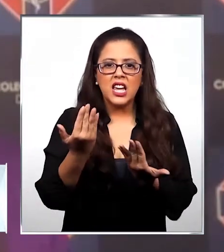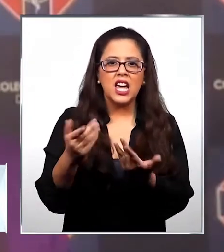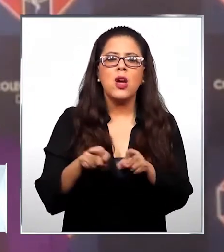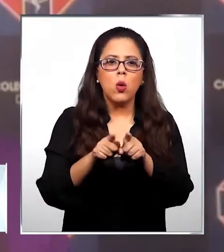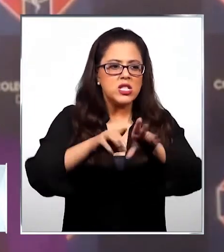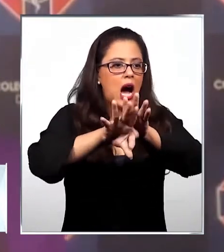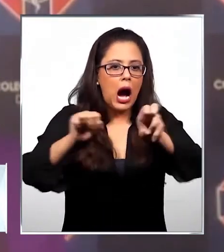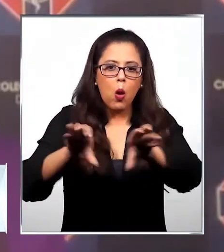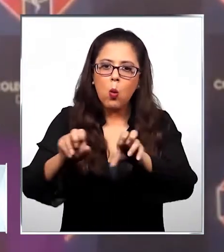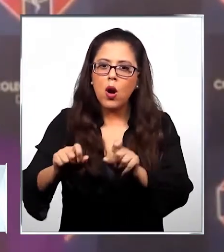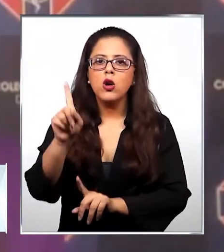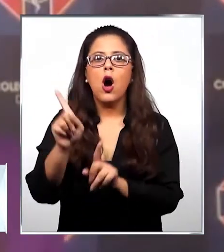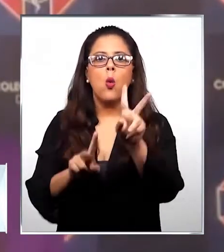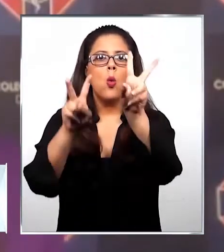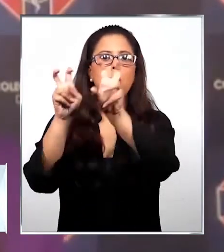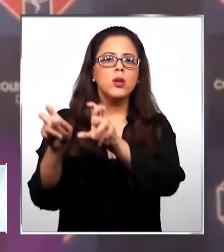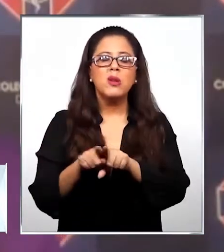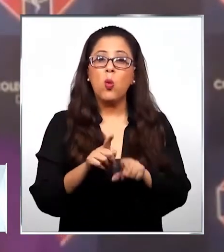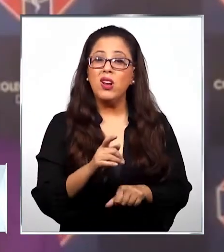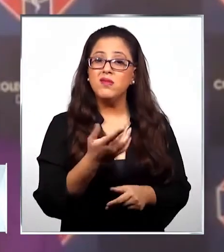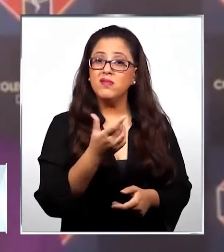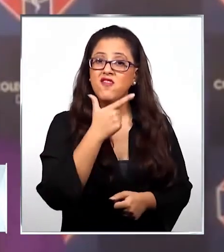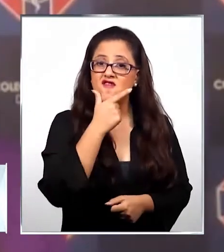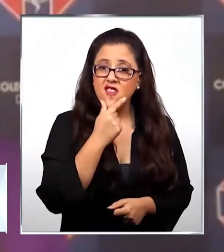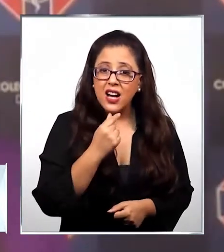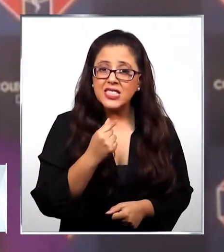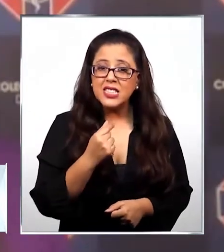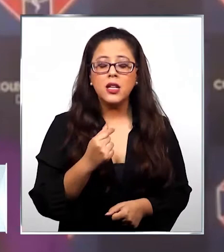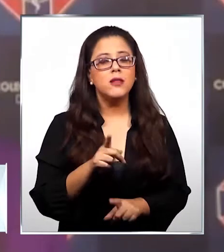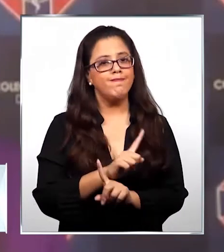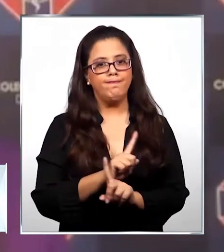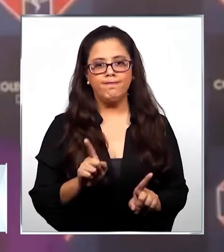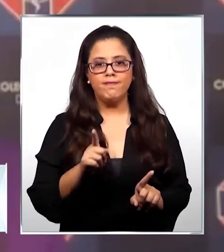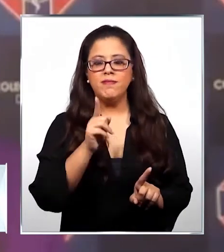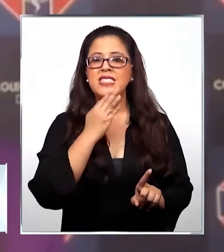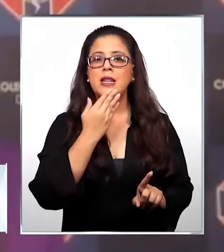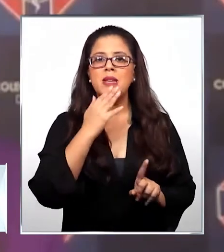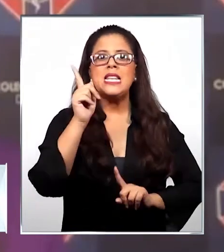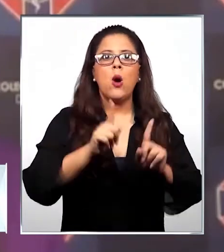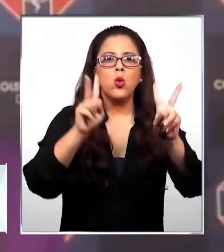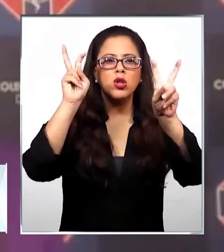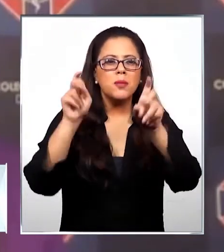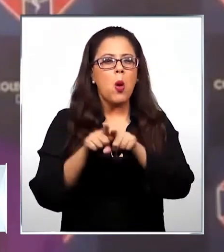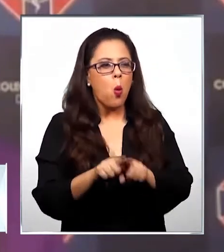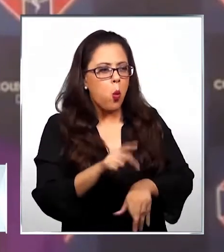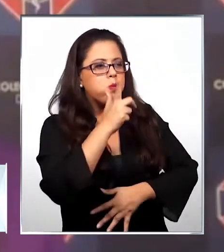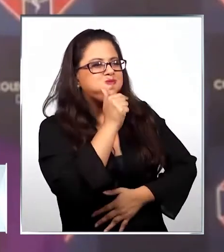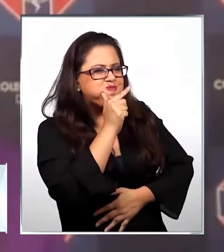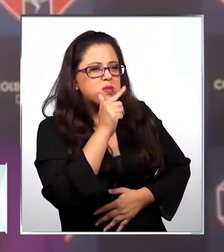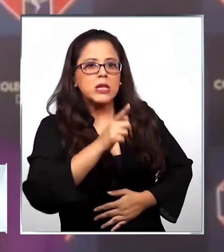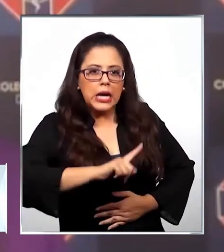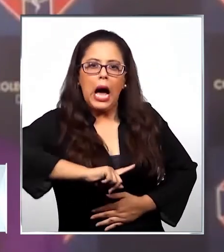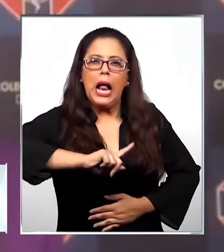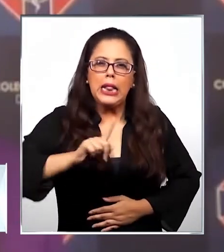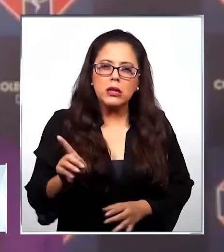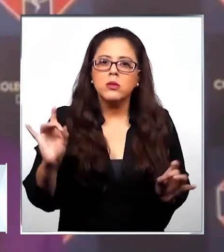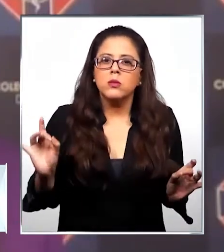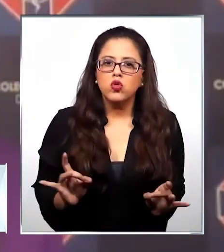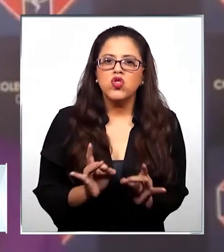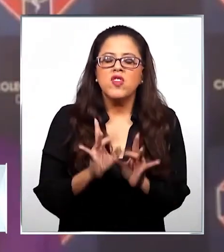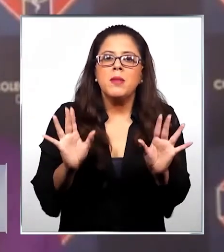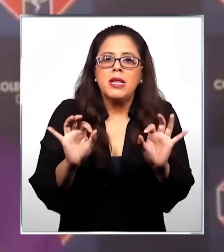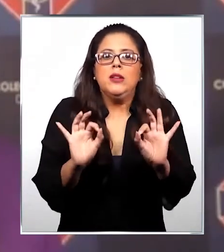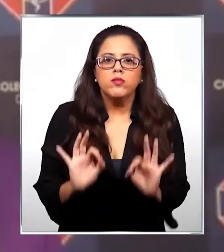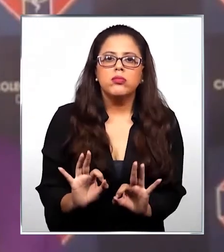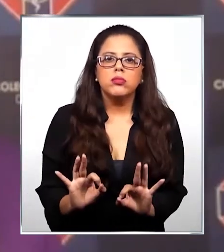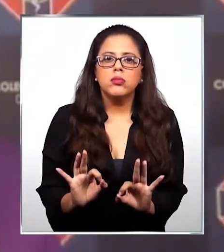llegar a consensos. Hay algunas definiciones que no son sencillas, como también definiciones que no tienen la certidumbre inmediata de saber si van a